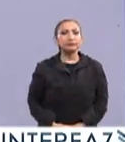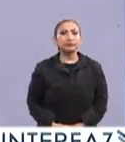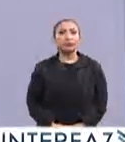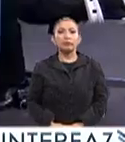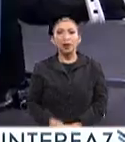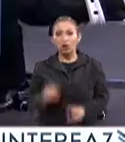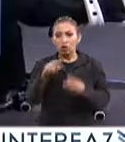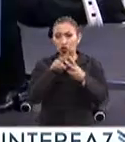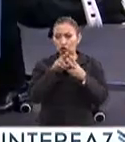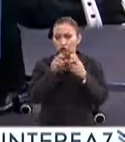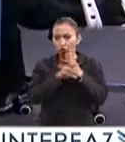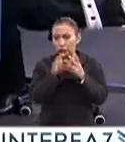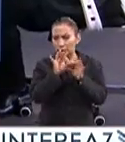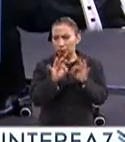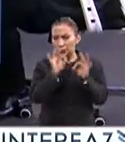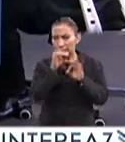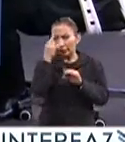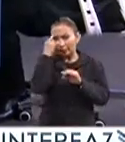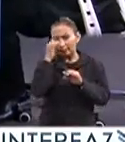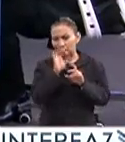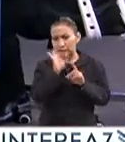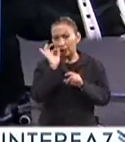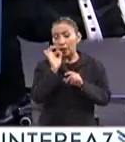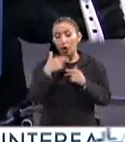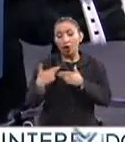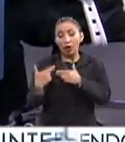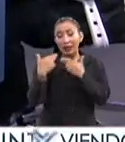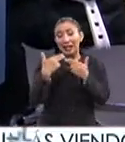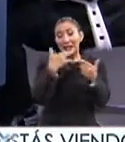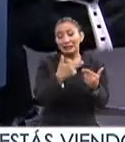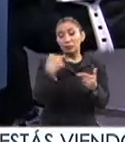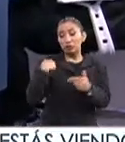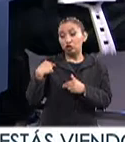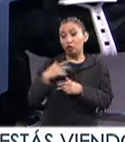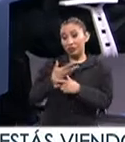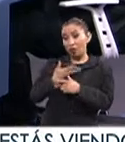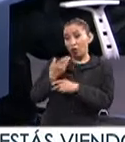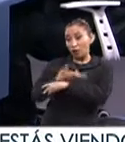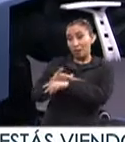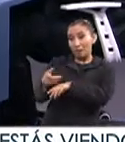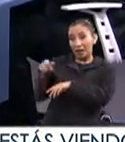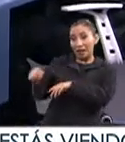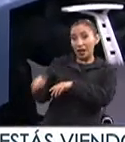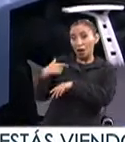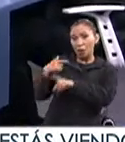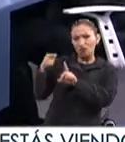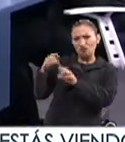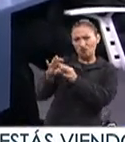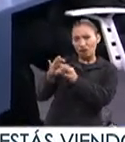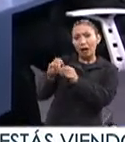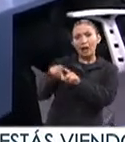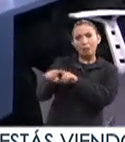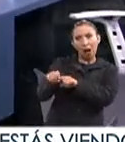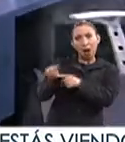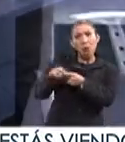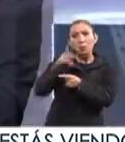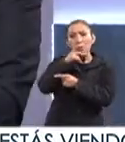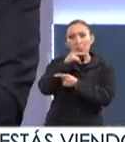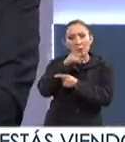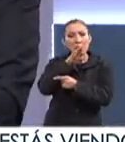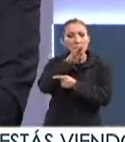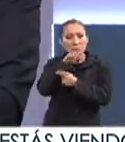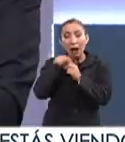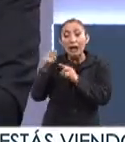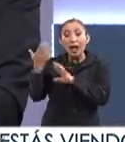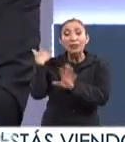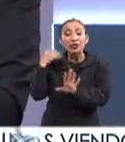Un par de factores muy puntuales que se me ocurren, la predisposición genética, sobre todo si yo tengo un familiar de línea directa, un hermano, padre,